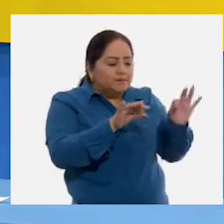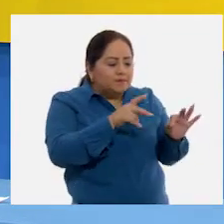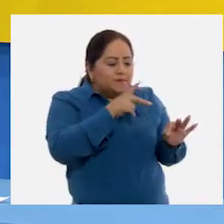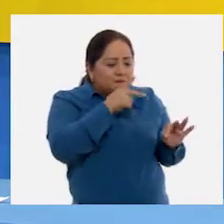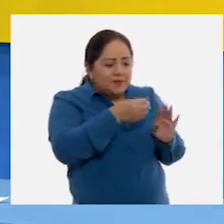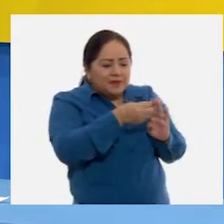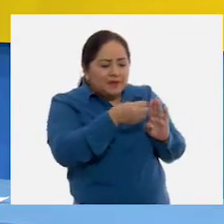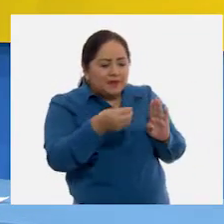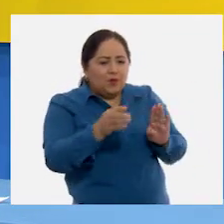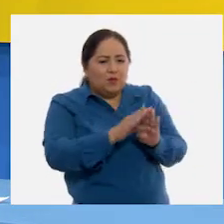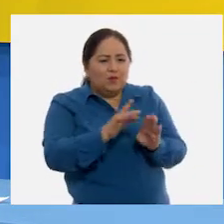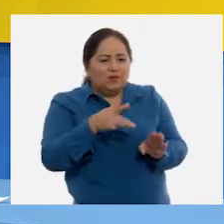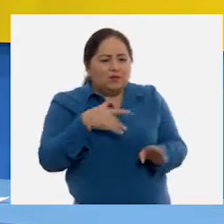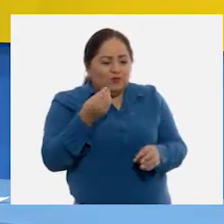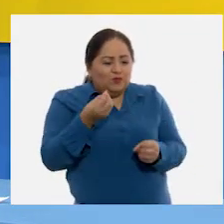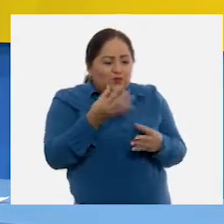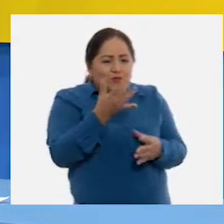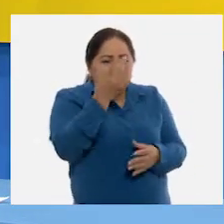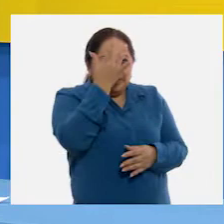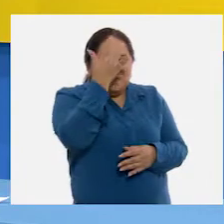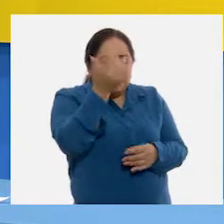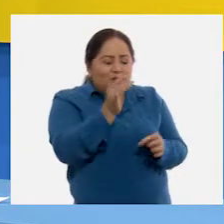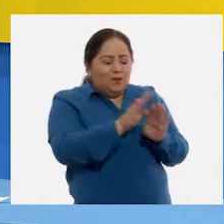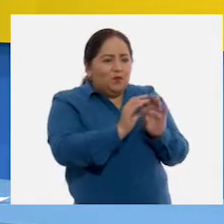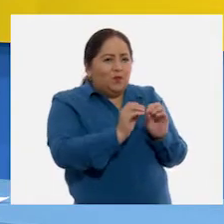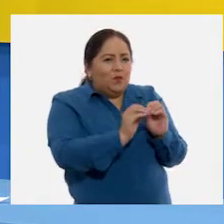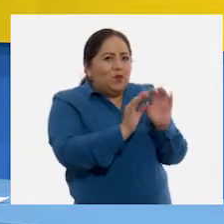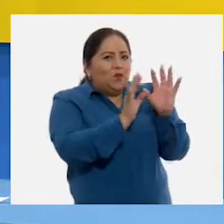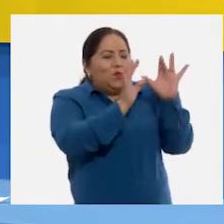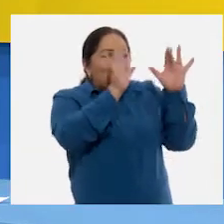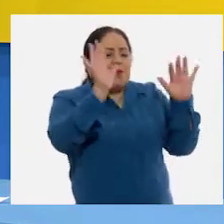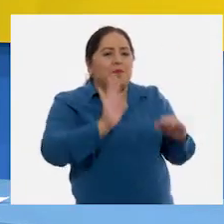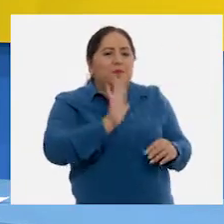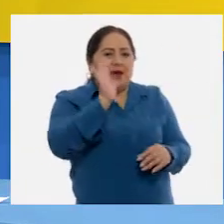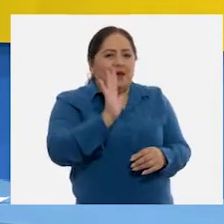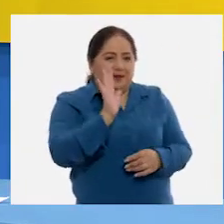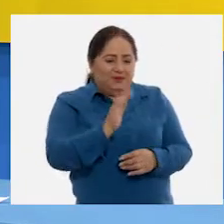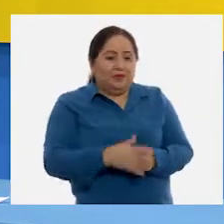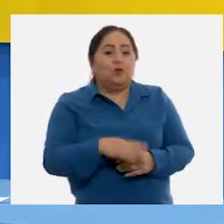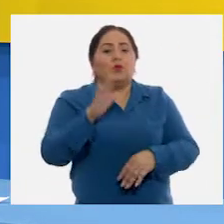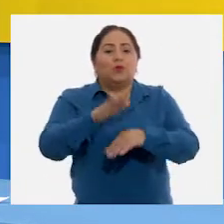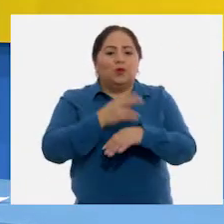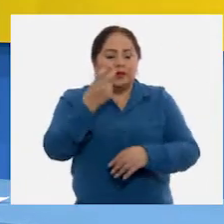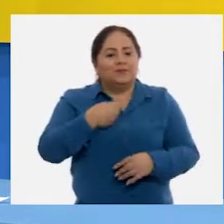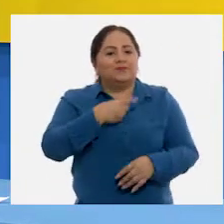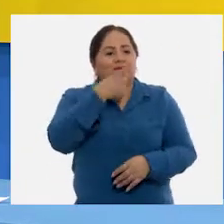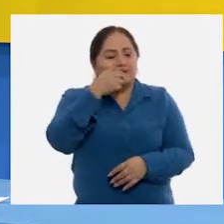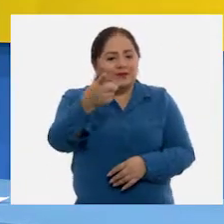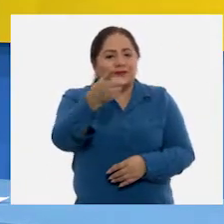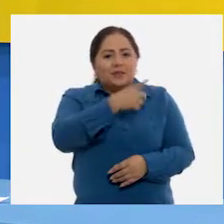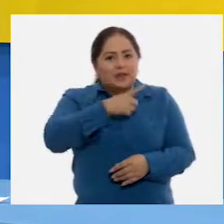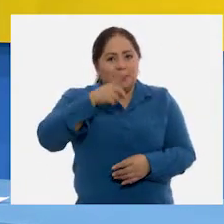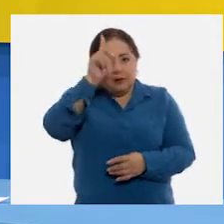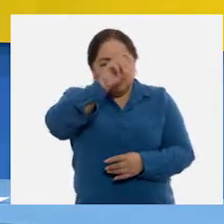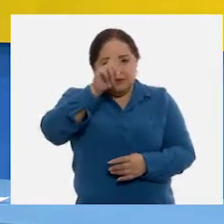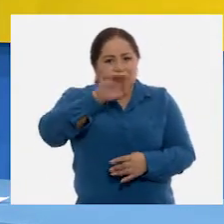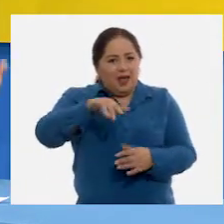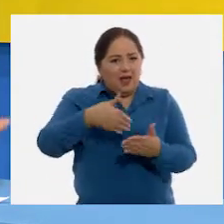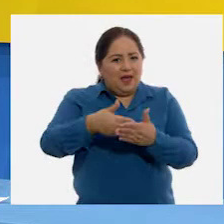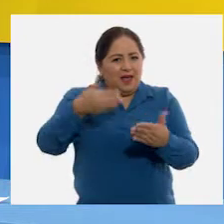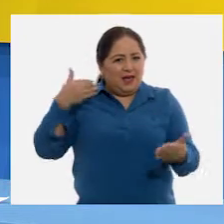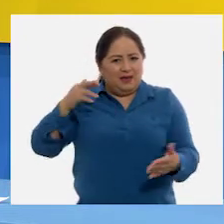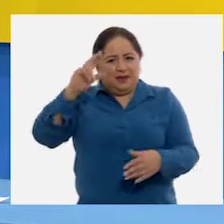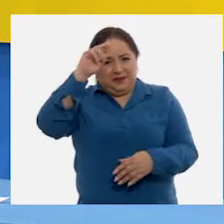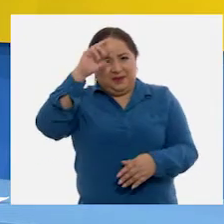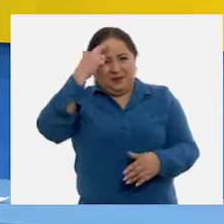un algo de magia y luminosidad, como si fuera una hazaña. Por eso insisto en la recomendación que les he hecho en